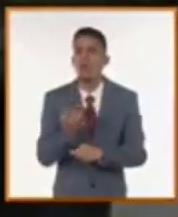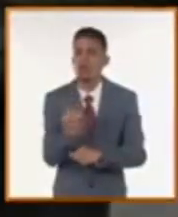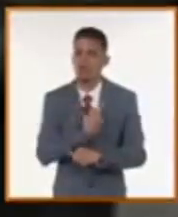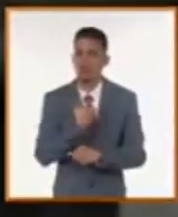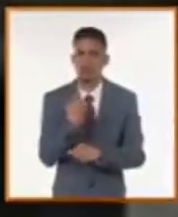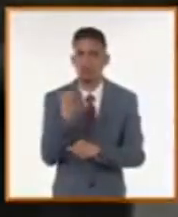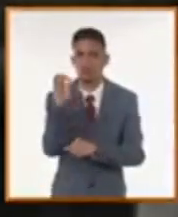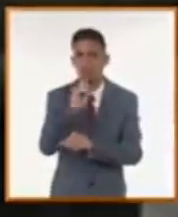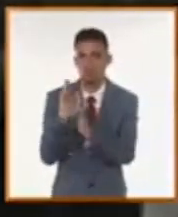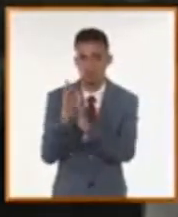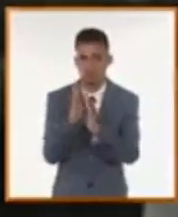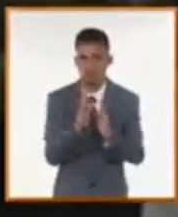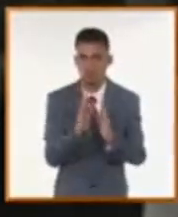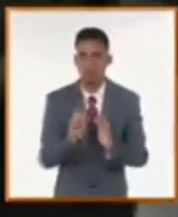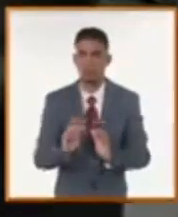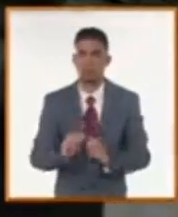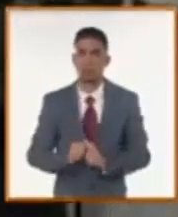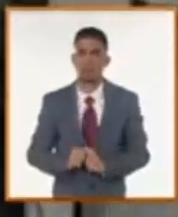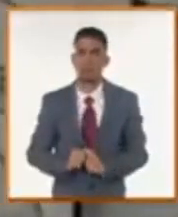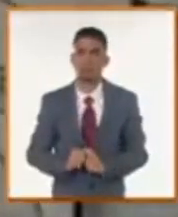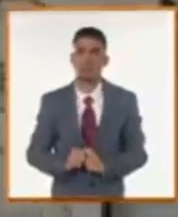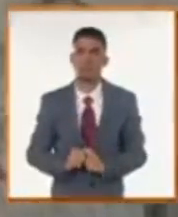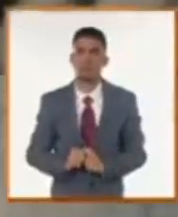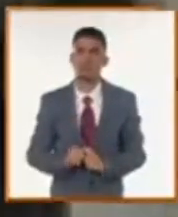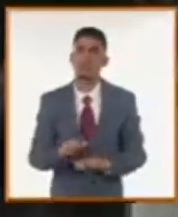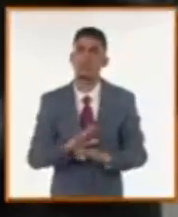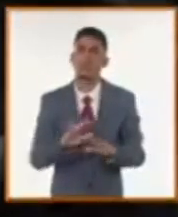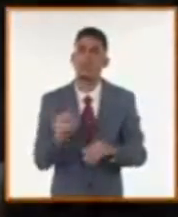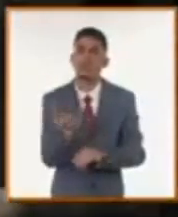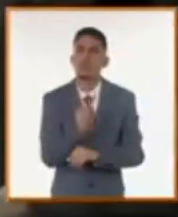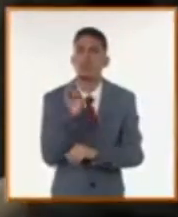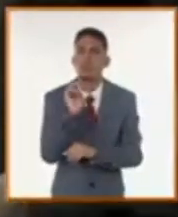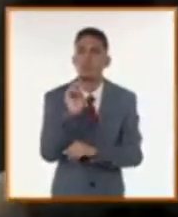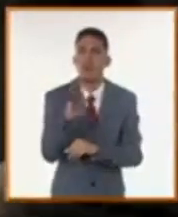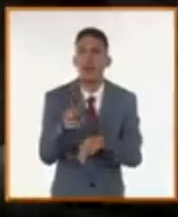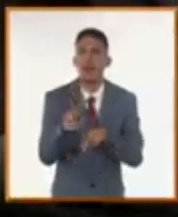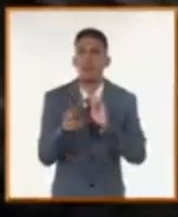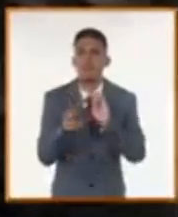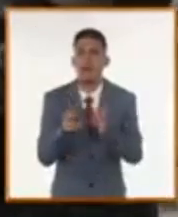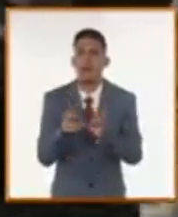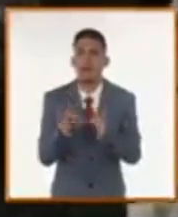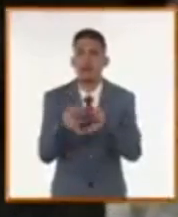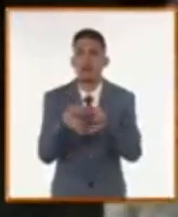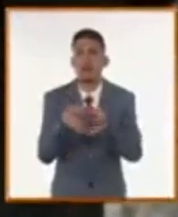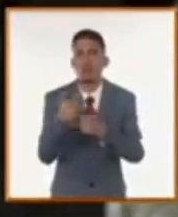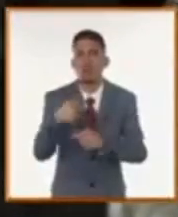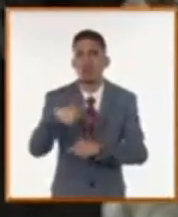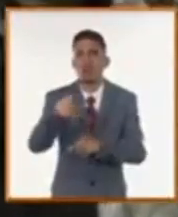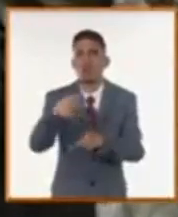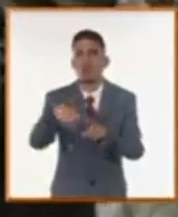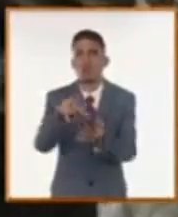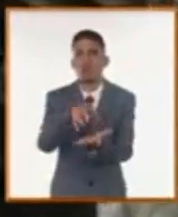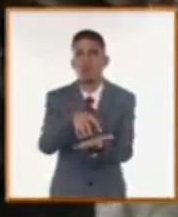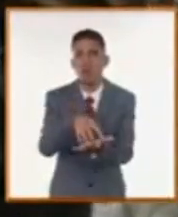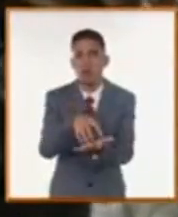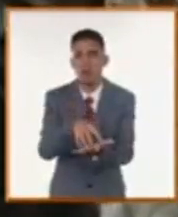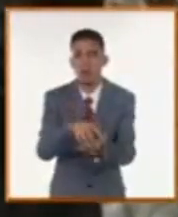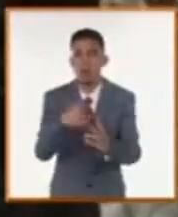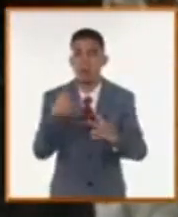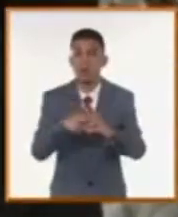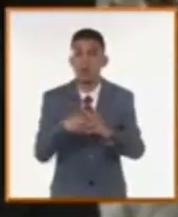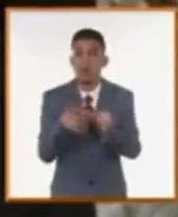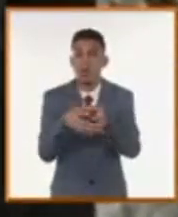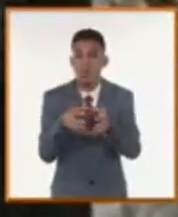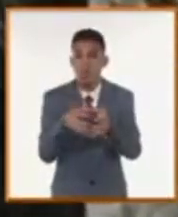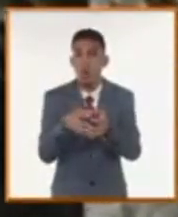Ya le habíamos dado orden a la misión de que el grupo de Cuito saliera hacia Menungue y un grupo táctico de